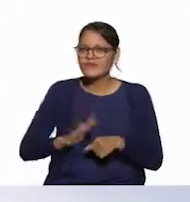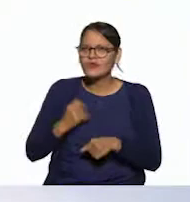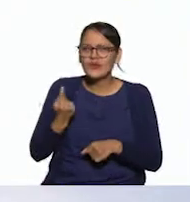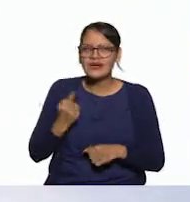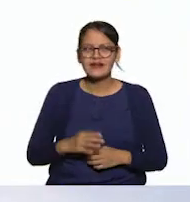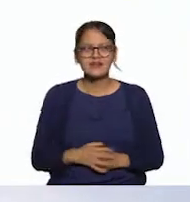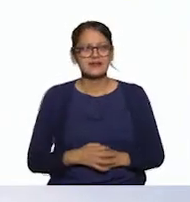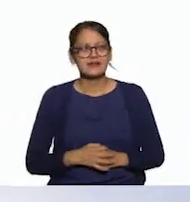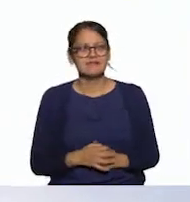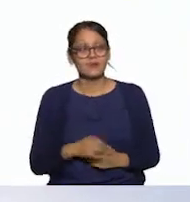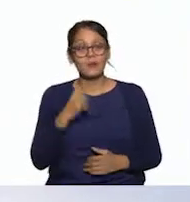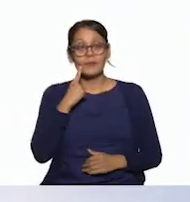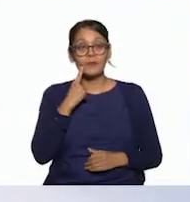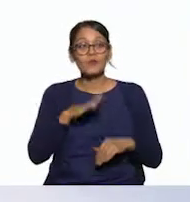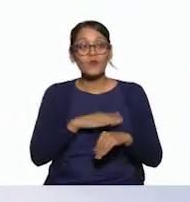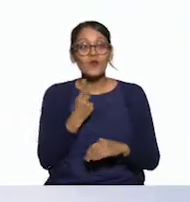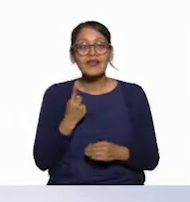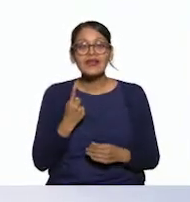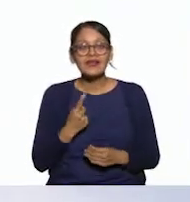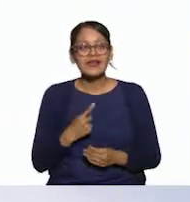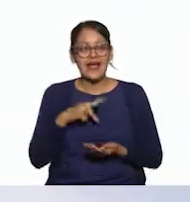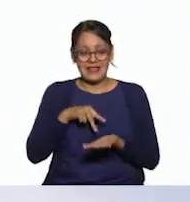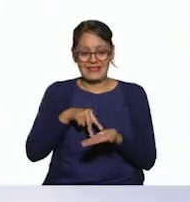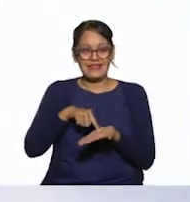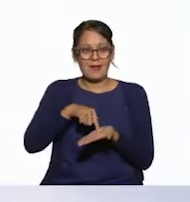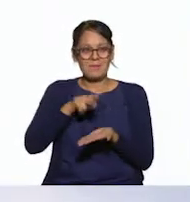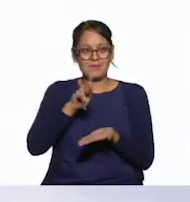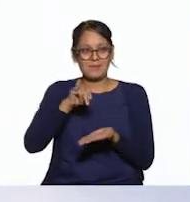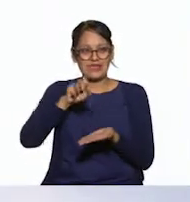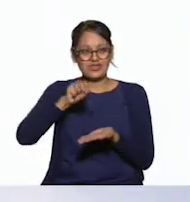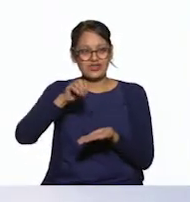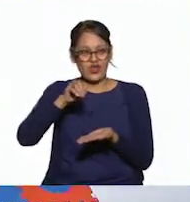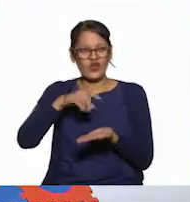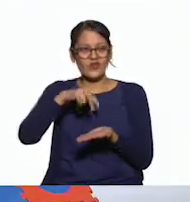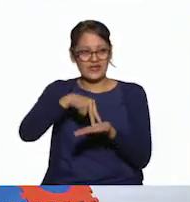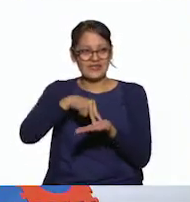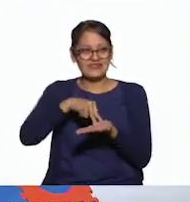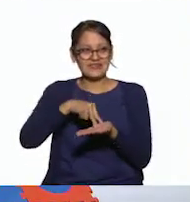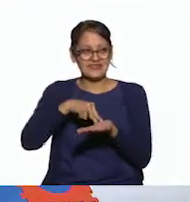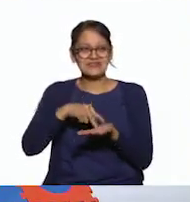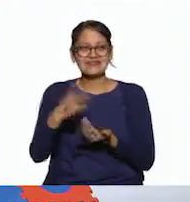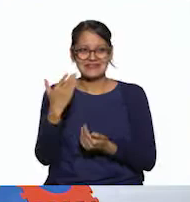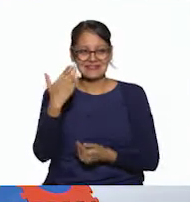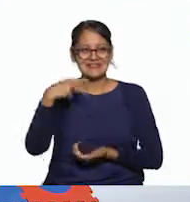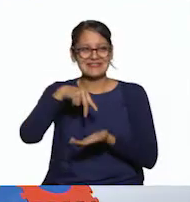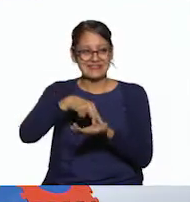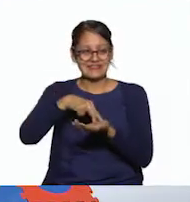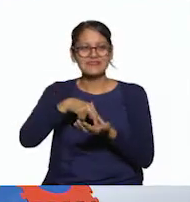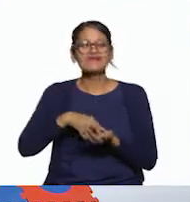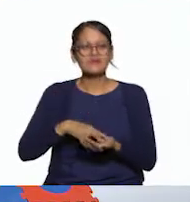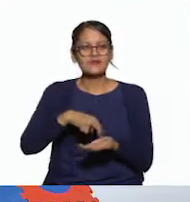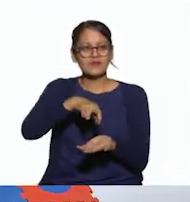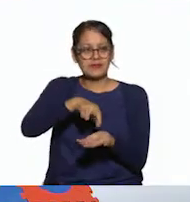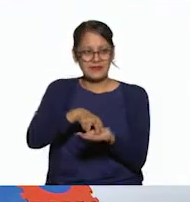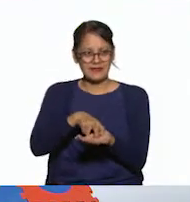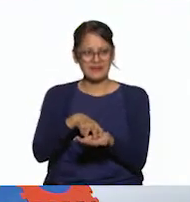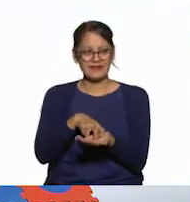Sí, porque es en el piso. Ah, pues a mí me encanta la idea. Es en el